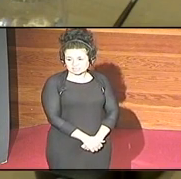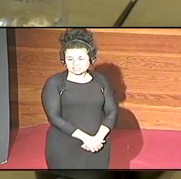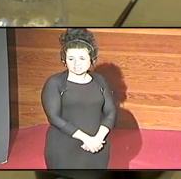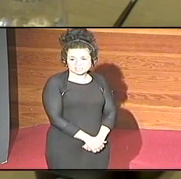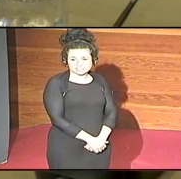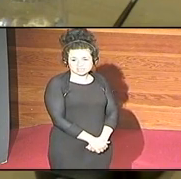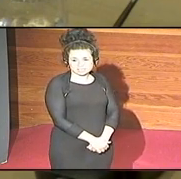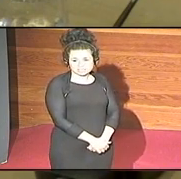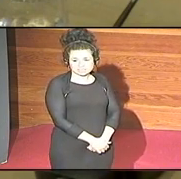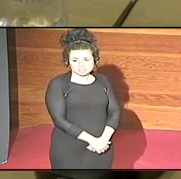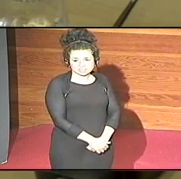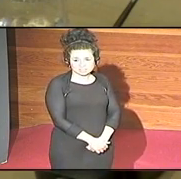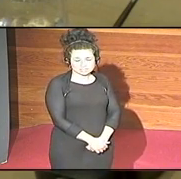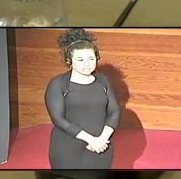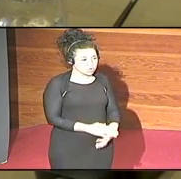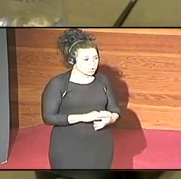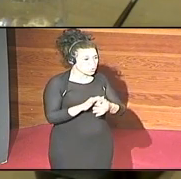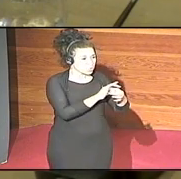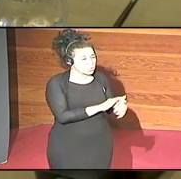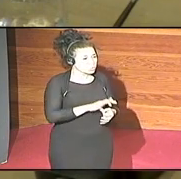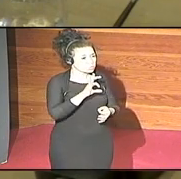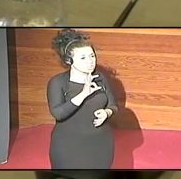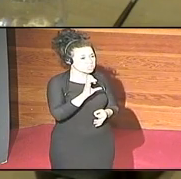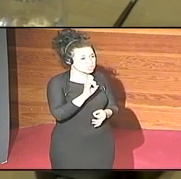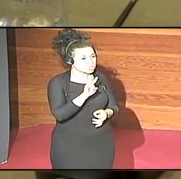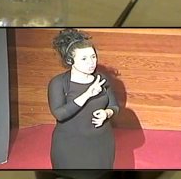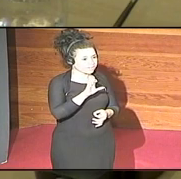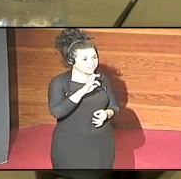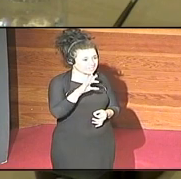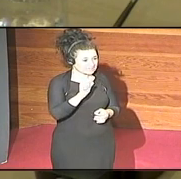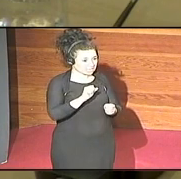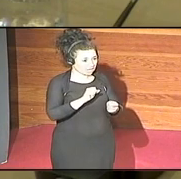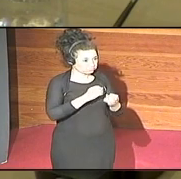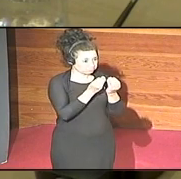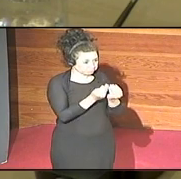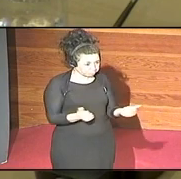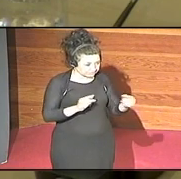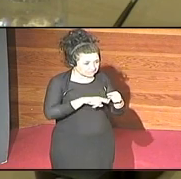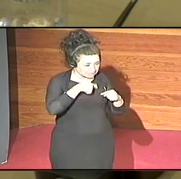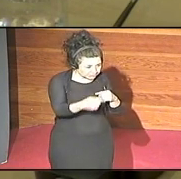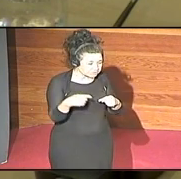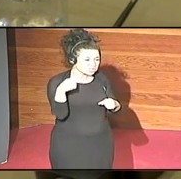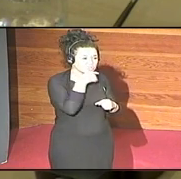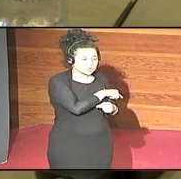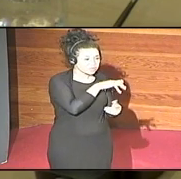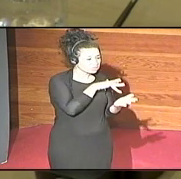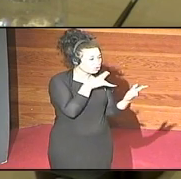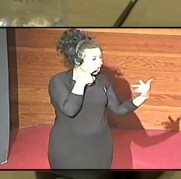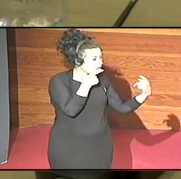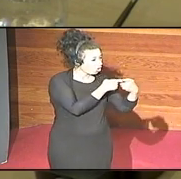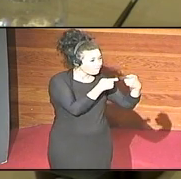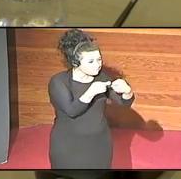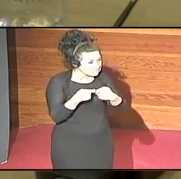Desde la desintegración de la Unión Soviética, Rusia ha mantenido diferentes conflictos con diferentes